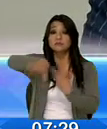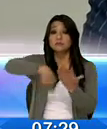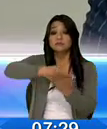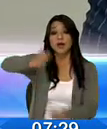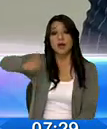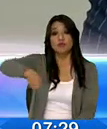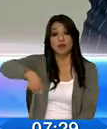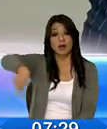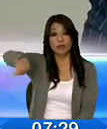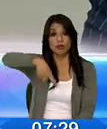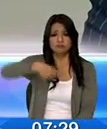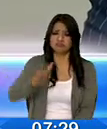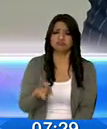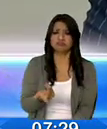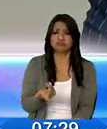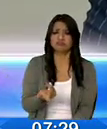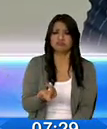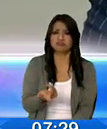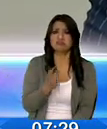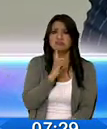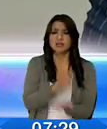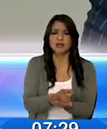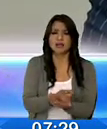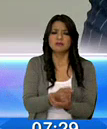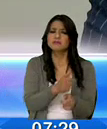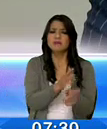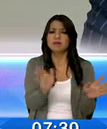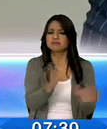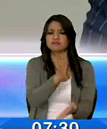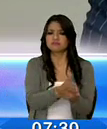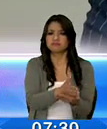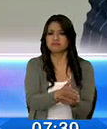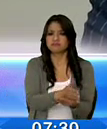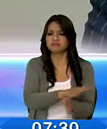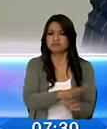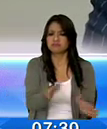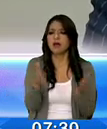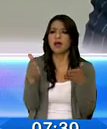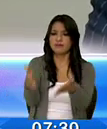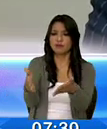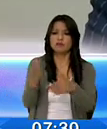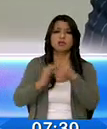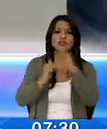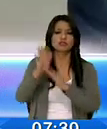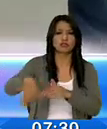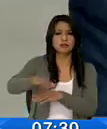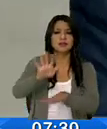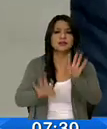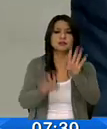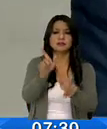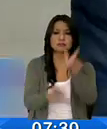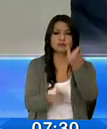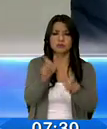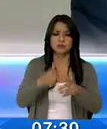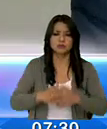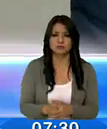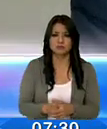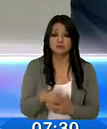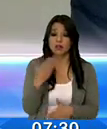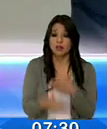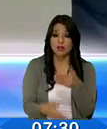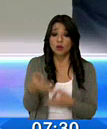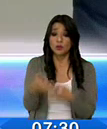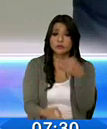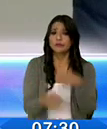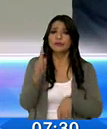de la defensa consideramos que va a dictar un auto de sobreseimiento a favor de los 15 procesados. Este caso no puede avanzar a una audiencia de juicio